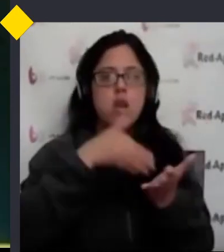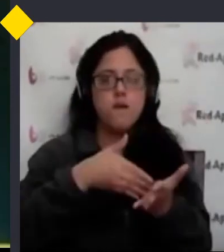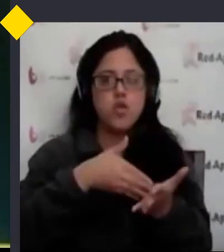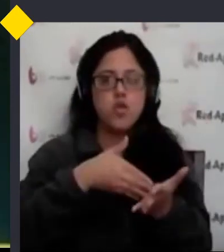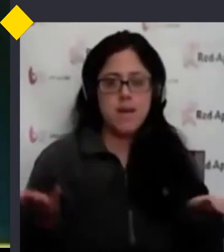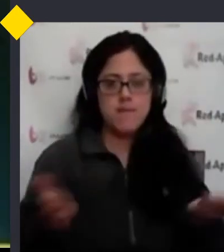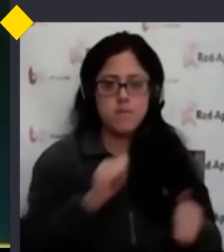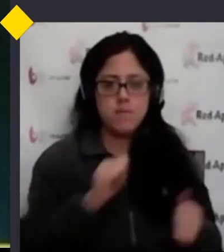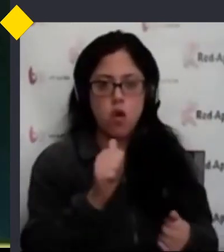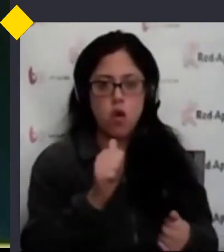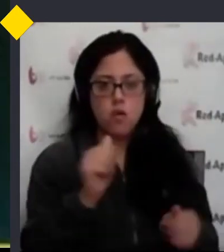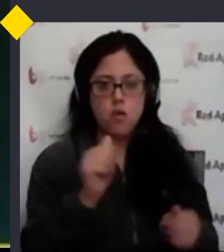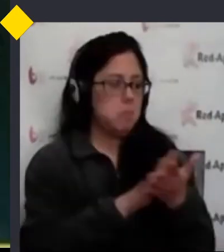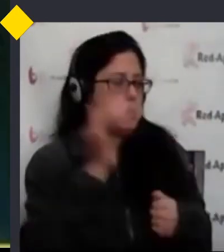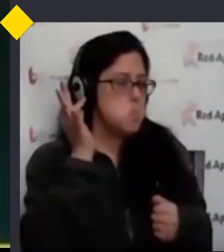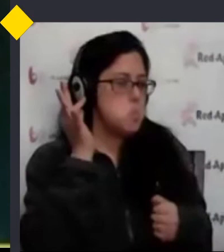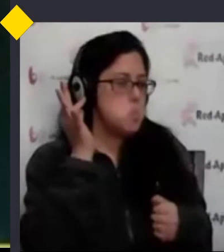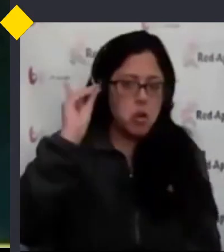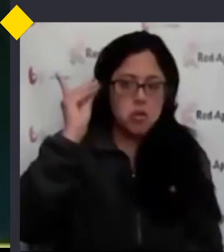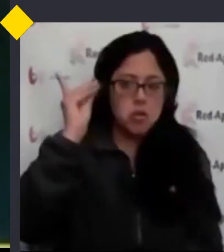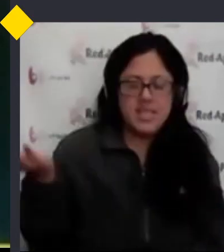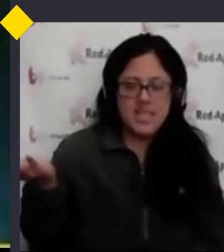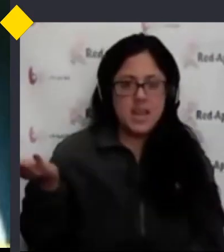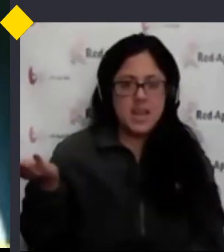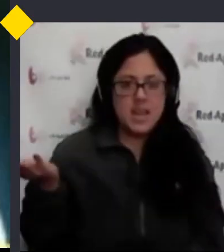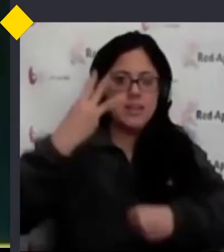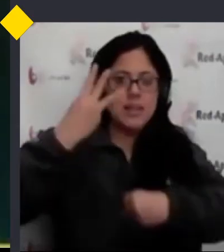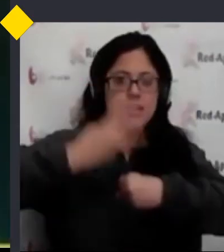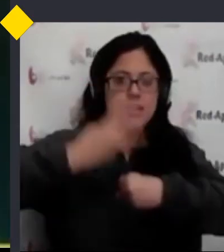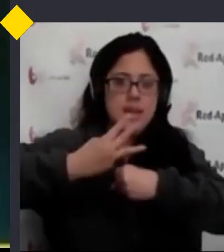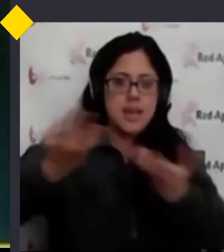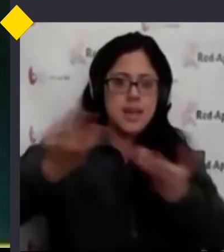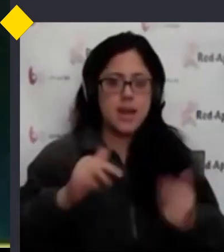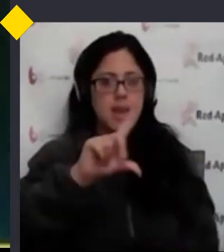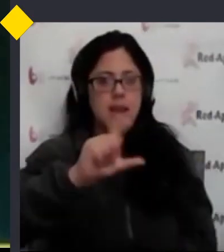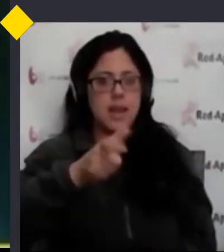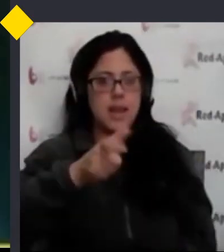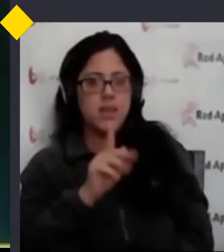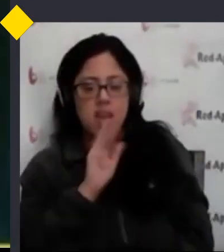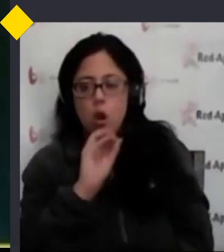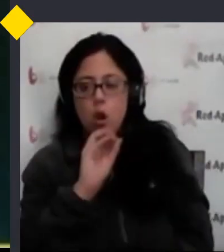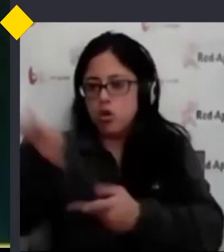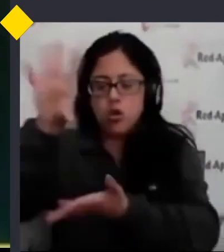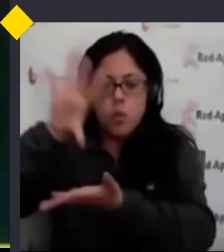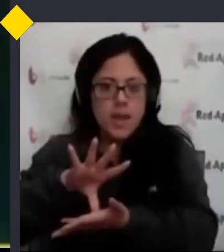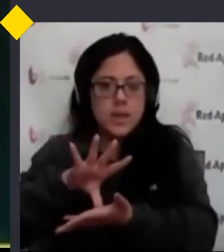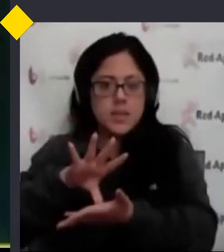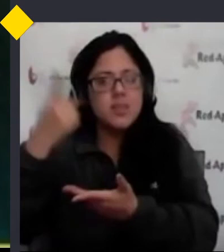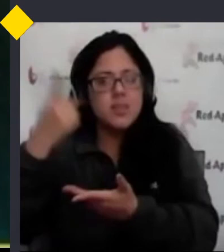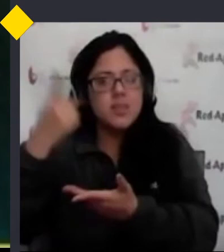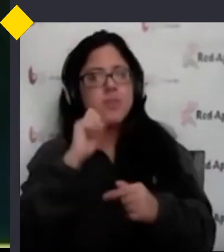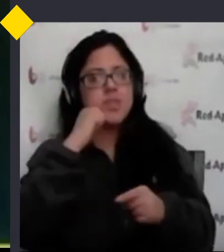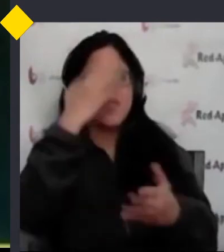puede ser mujer, puede tener discapacidad, puede ser de la tercera edad, puede ser LGBT, puede ser migrante. Pero además enfrenta este